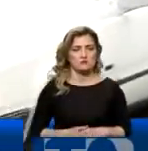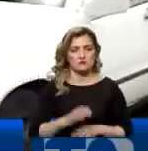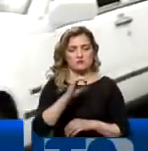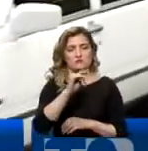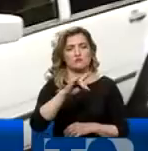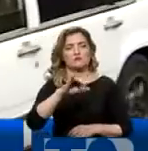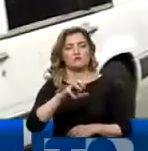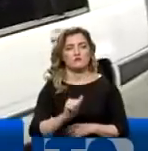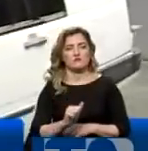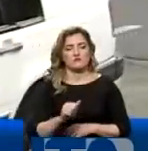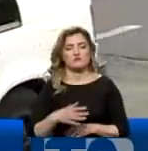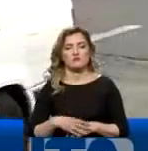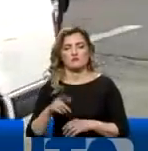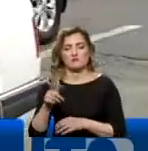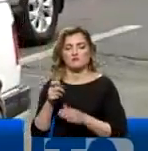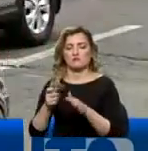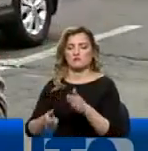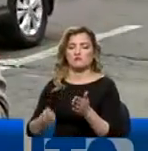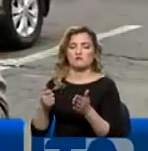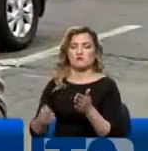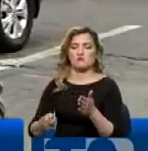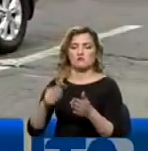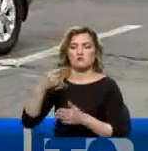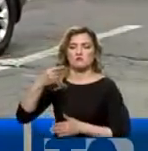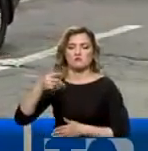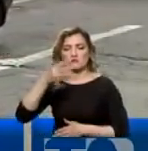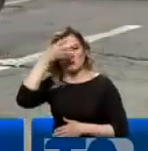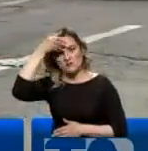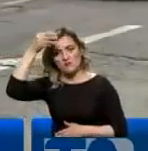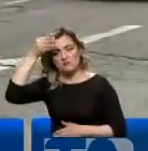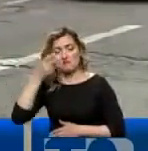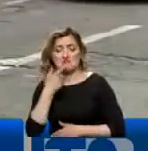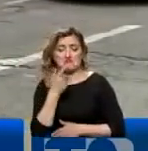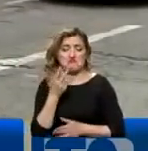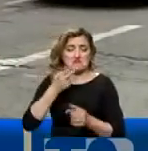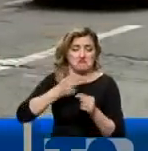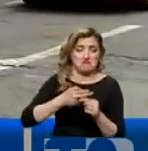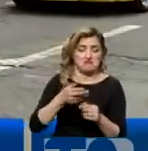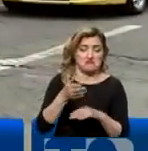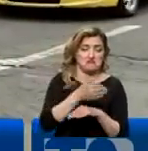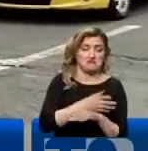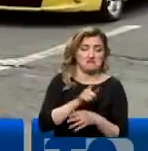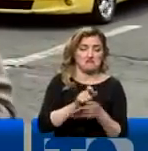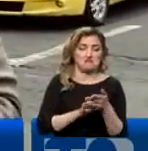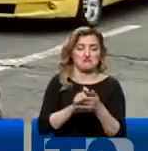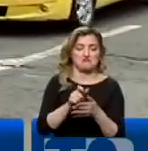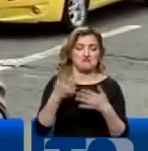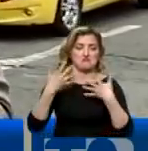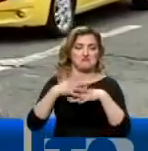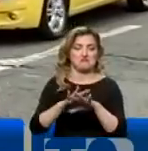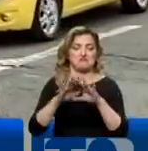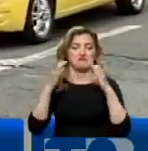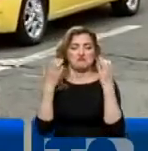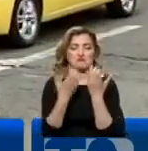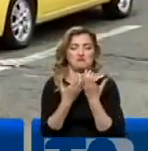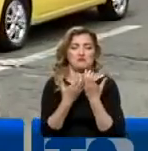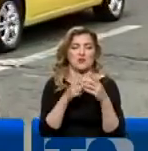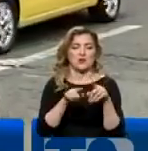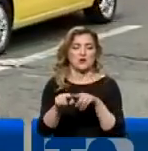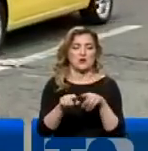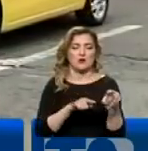Pareja como la de Jorge Glass coincidió al decir que ellos solo formaron parte de la fase precontractual, pues integraban el Comité de